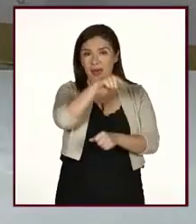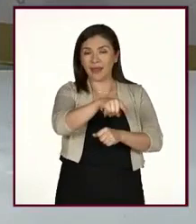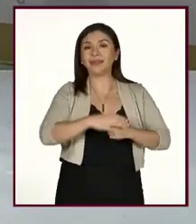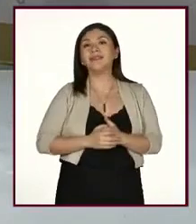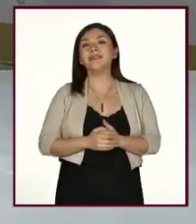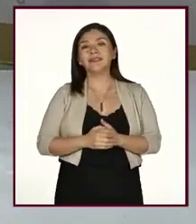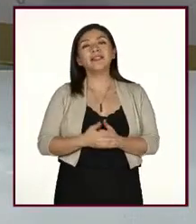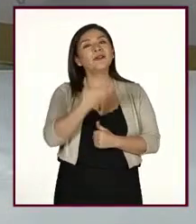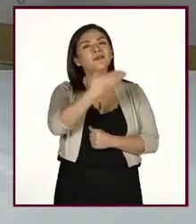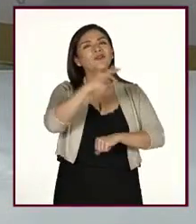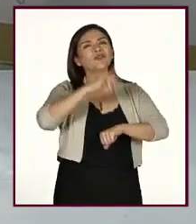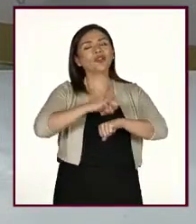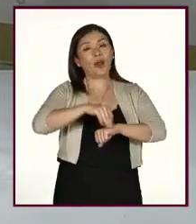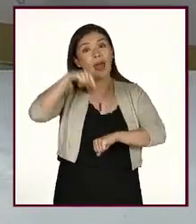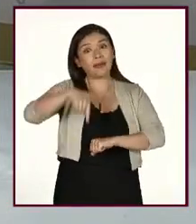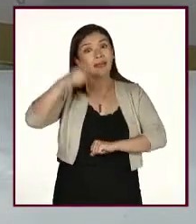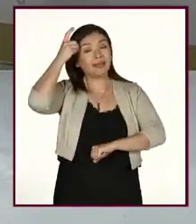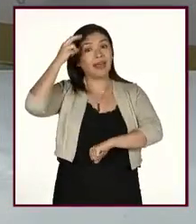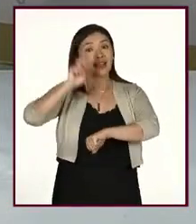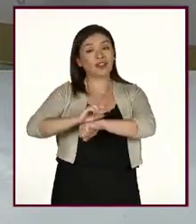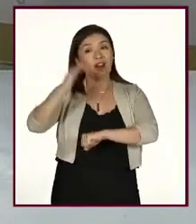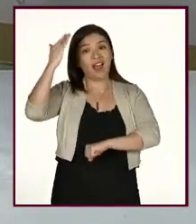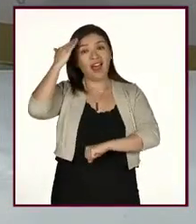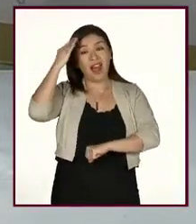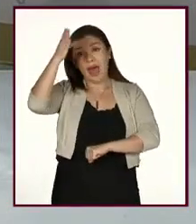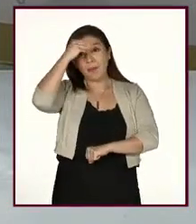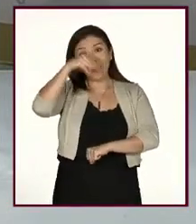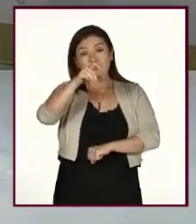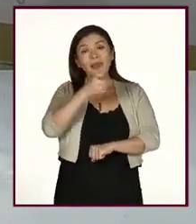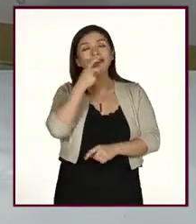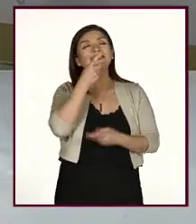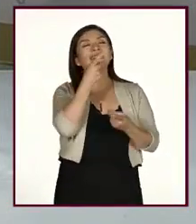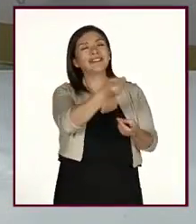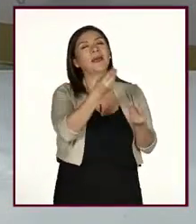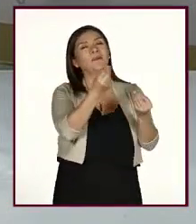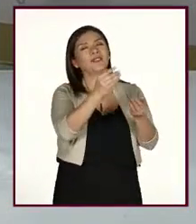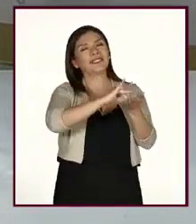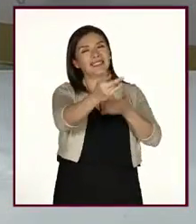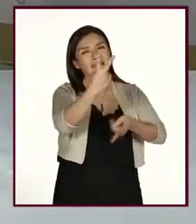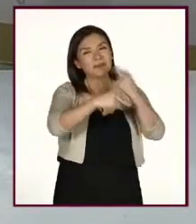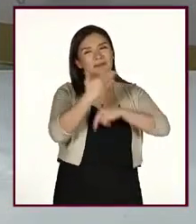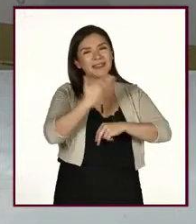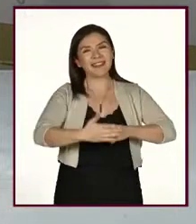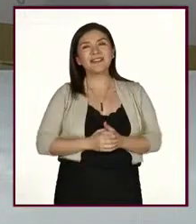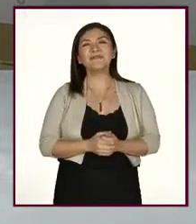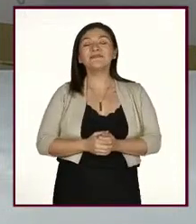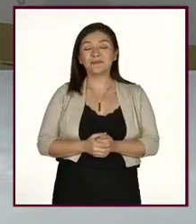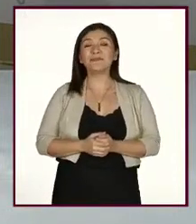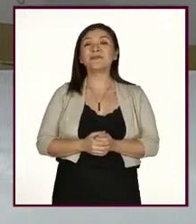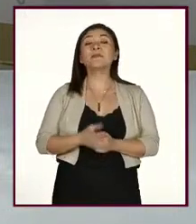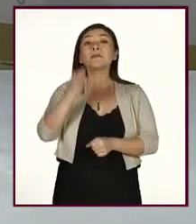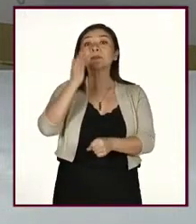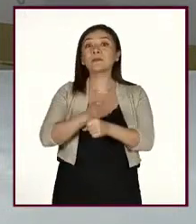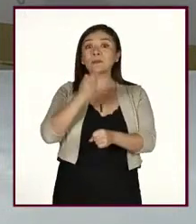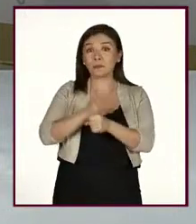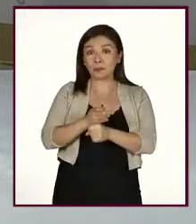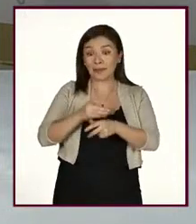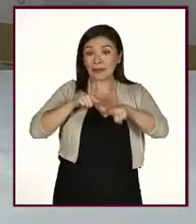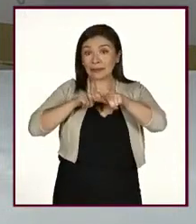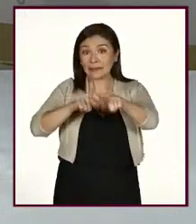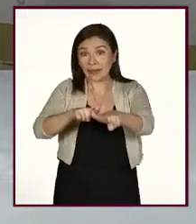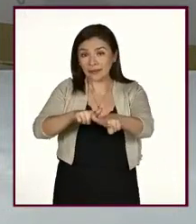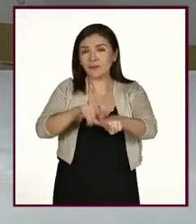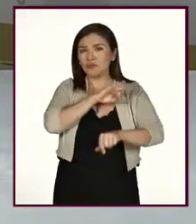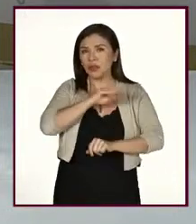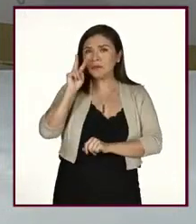Adicciones. Doctor, en nombre de la Dirección General Aprende MX, le damos la más cordial bienvenida. Muchas gracias. ¿Y qué les parece si antes de